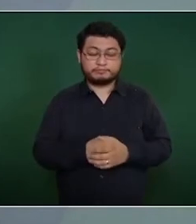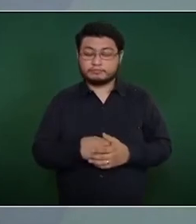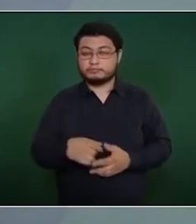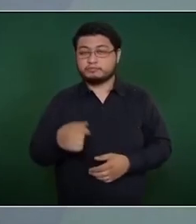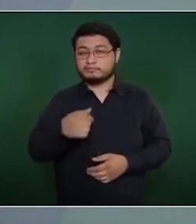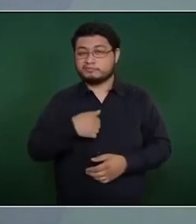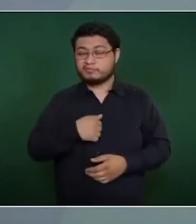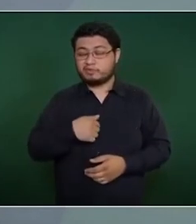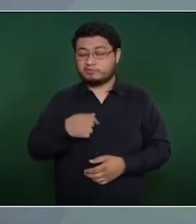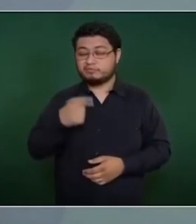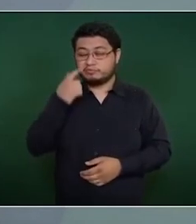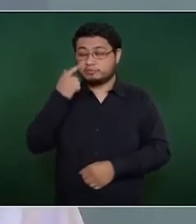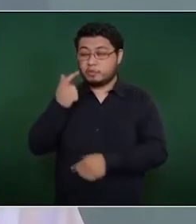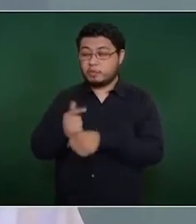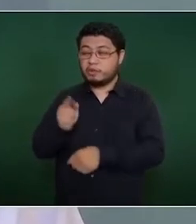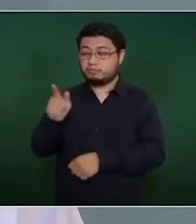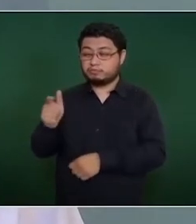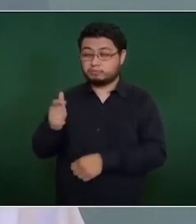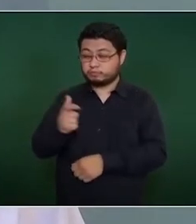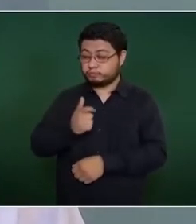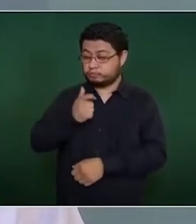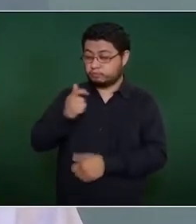se gasta mucho